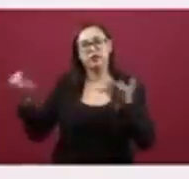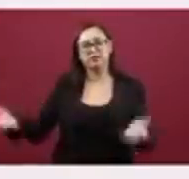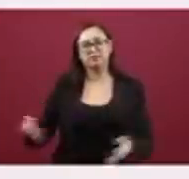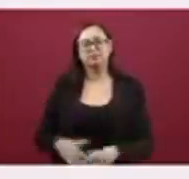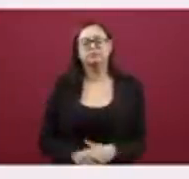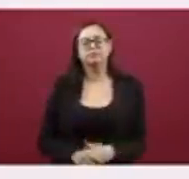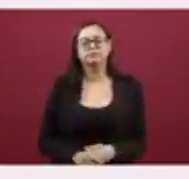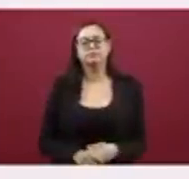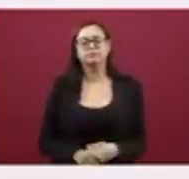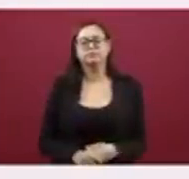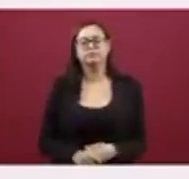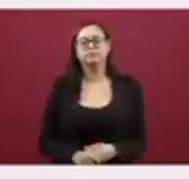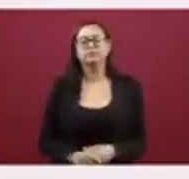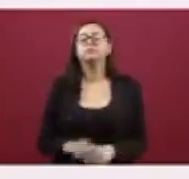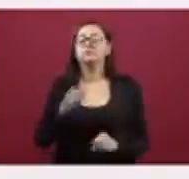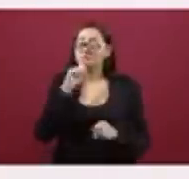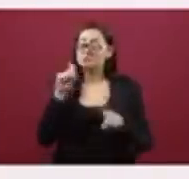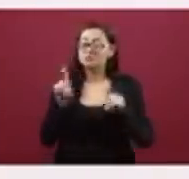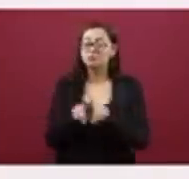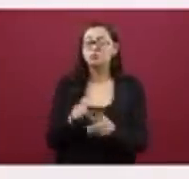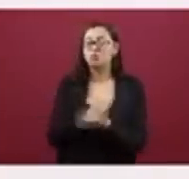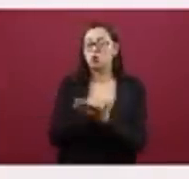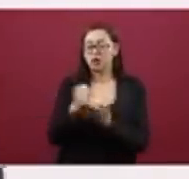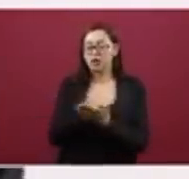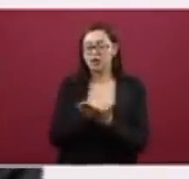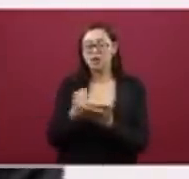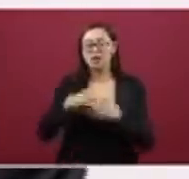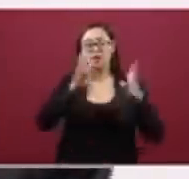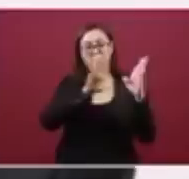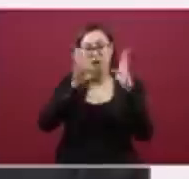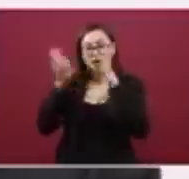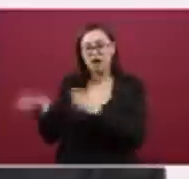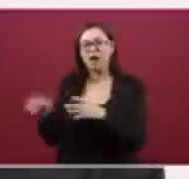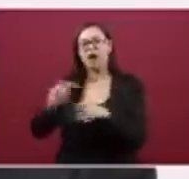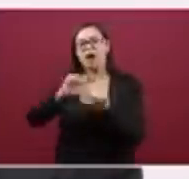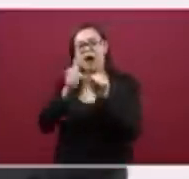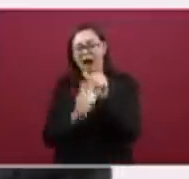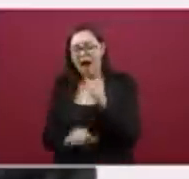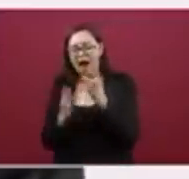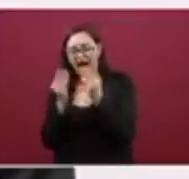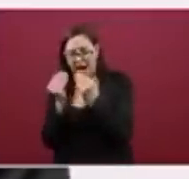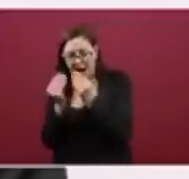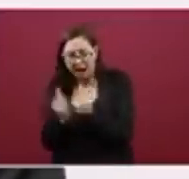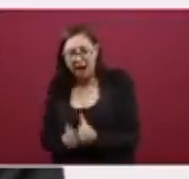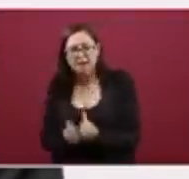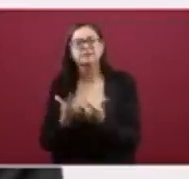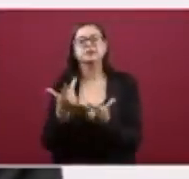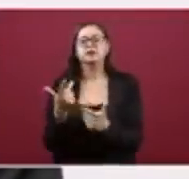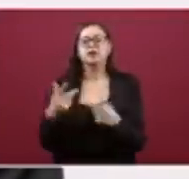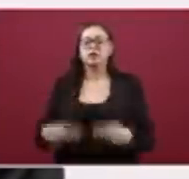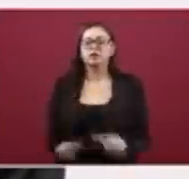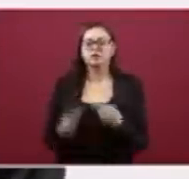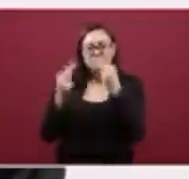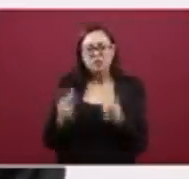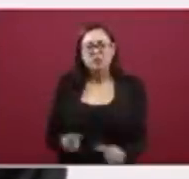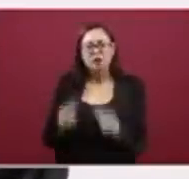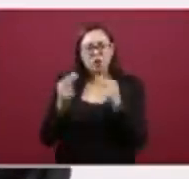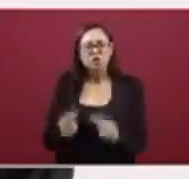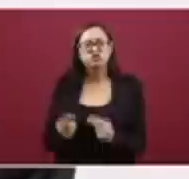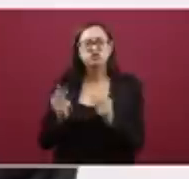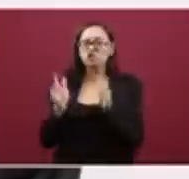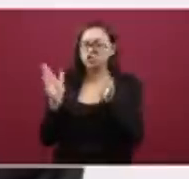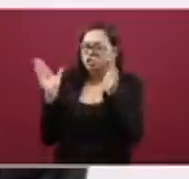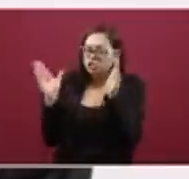parecido a este crédito pero dirigido a artesanos comerciantes y muy pequeños